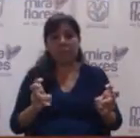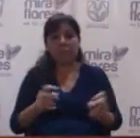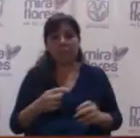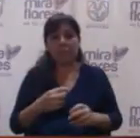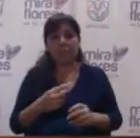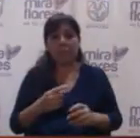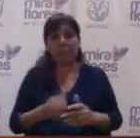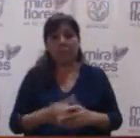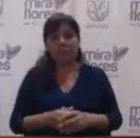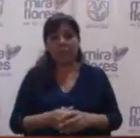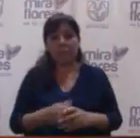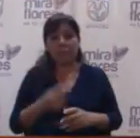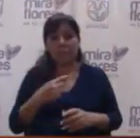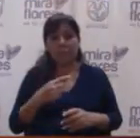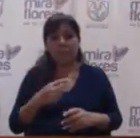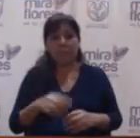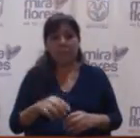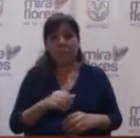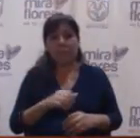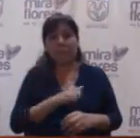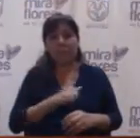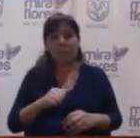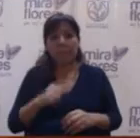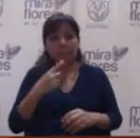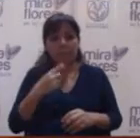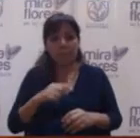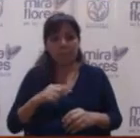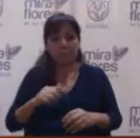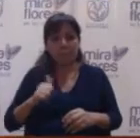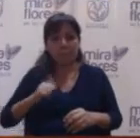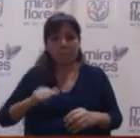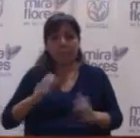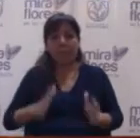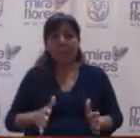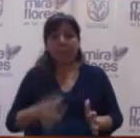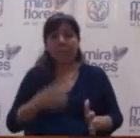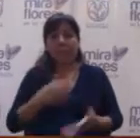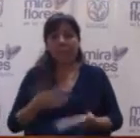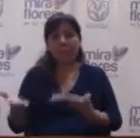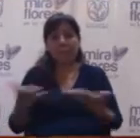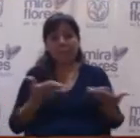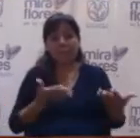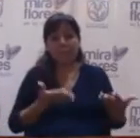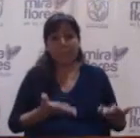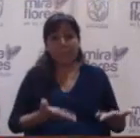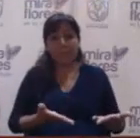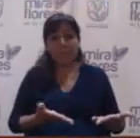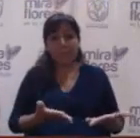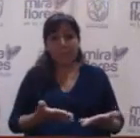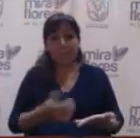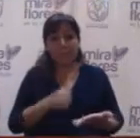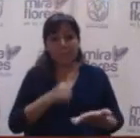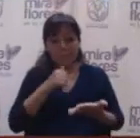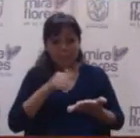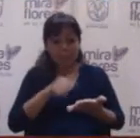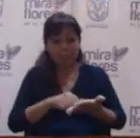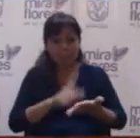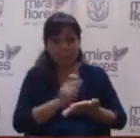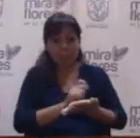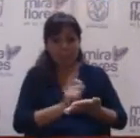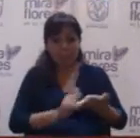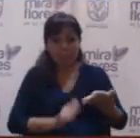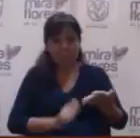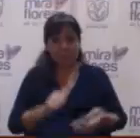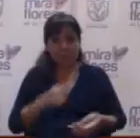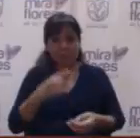Estación es despacho. Señor alcalde, la Secretaría General ha recibido una solicitud del regidor Alfredo Sousa